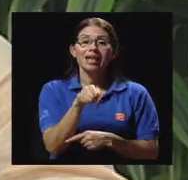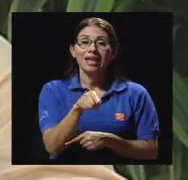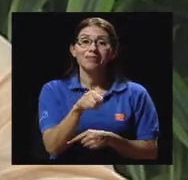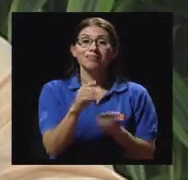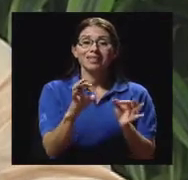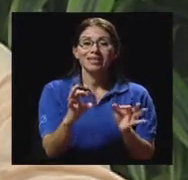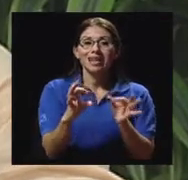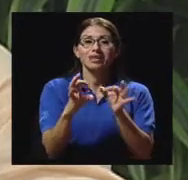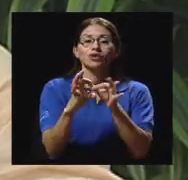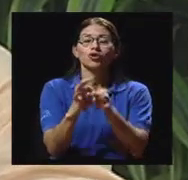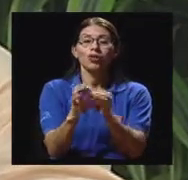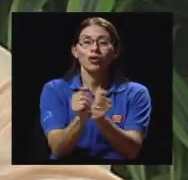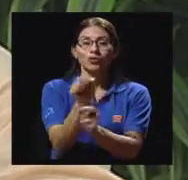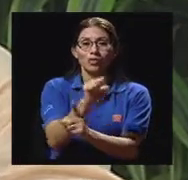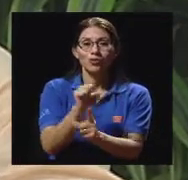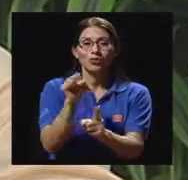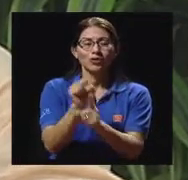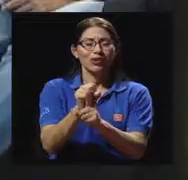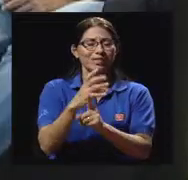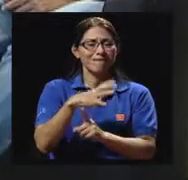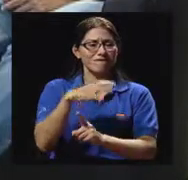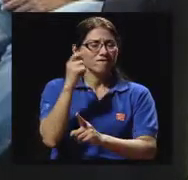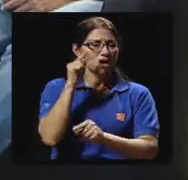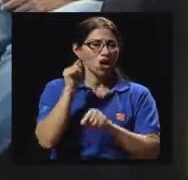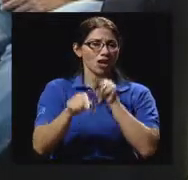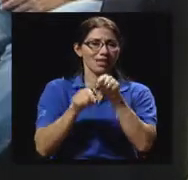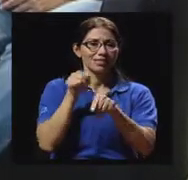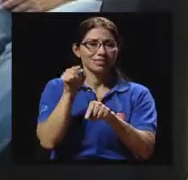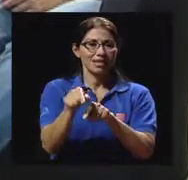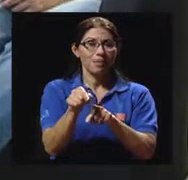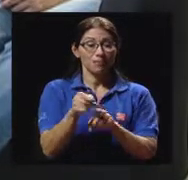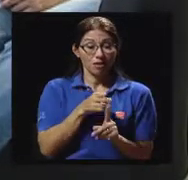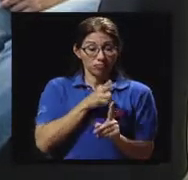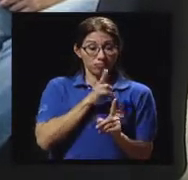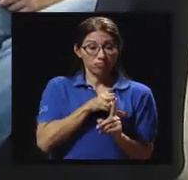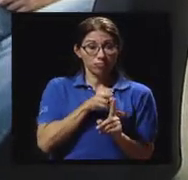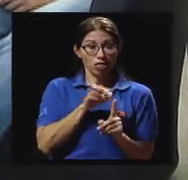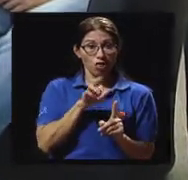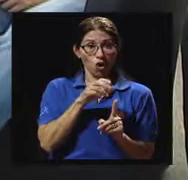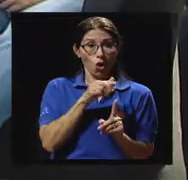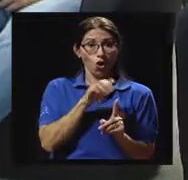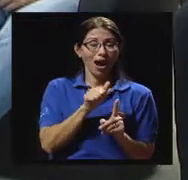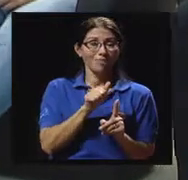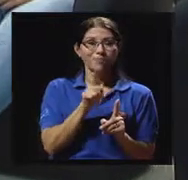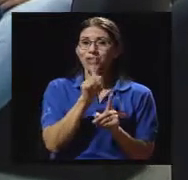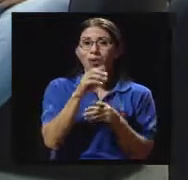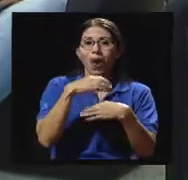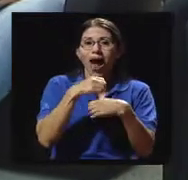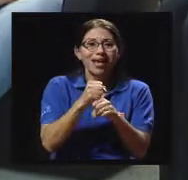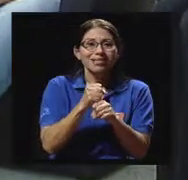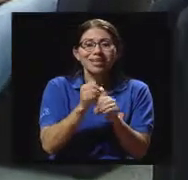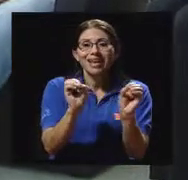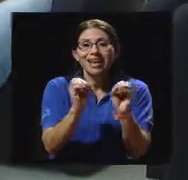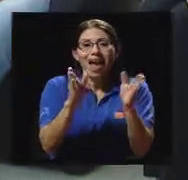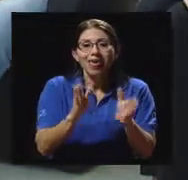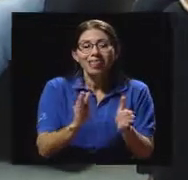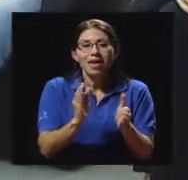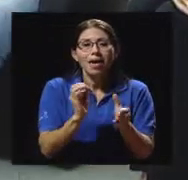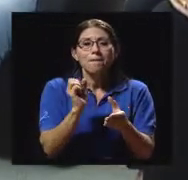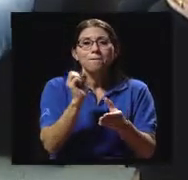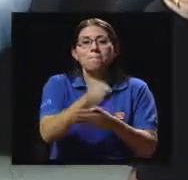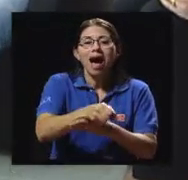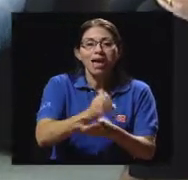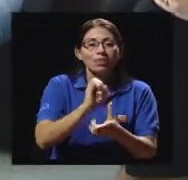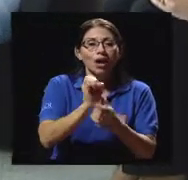asocia a condiciones de violencia. La droga por sí no hace que nadie ni mate,